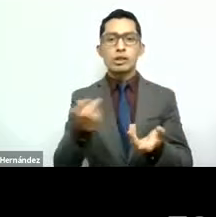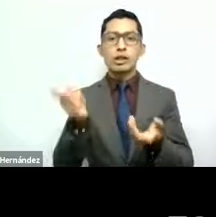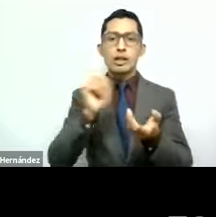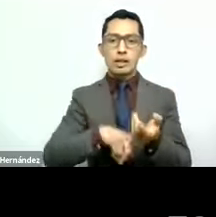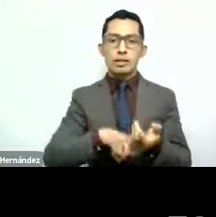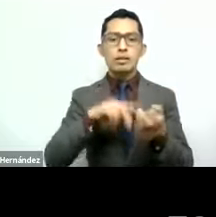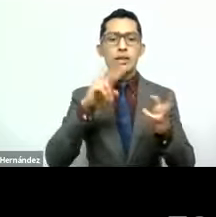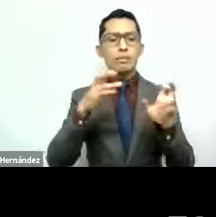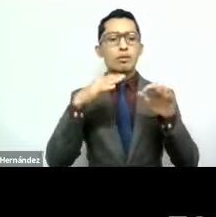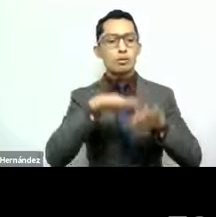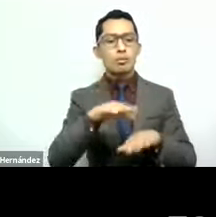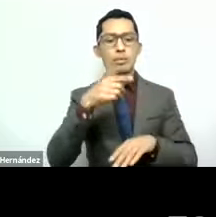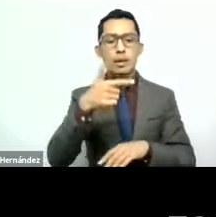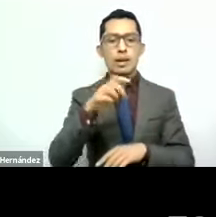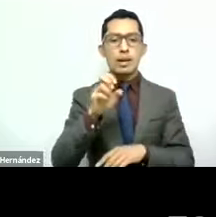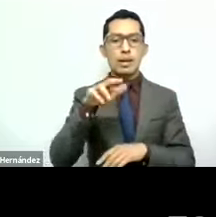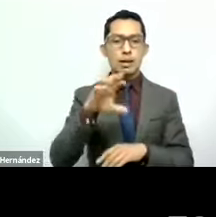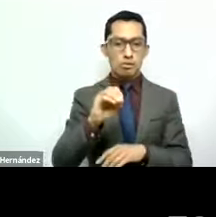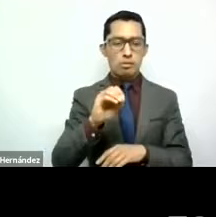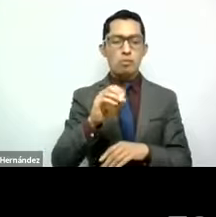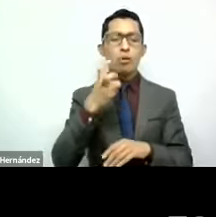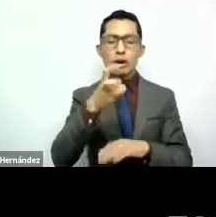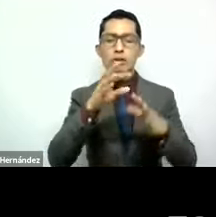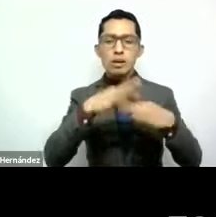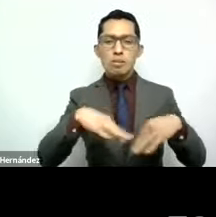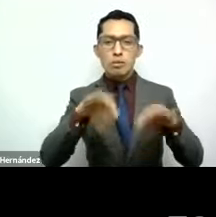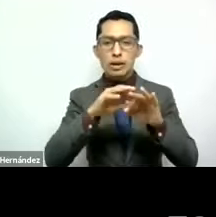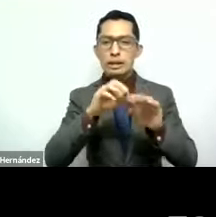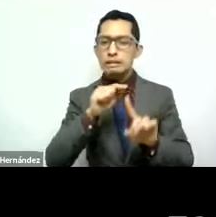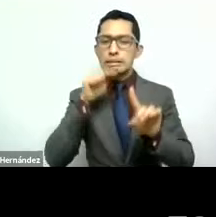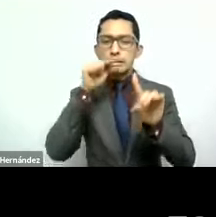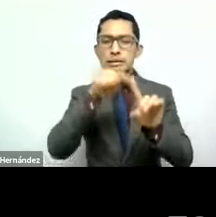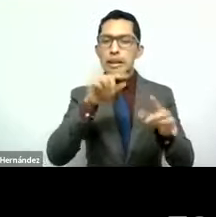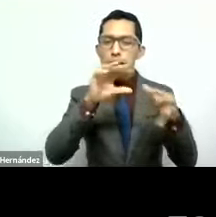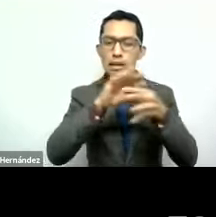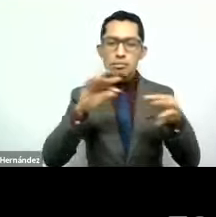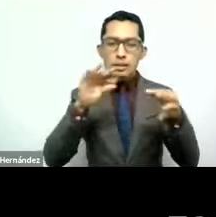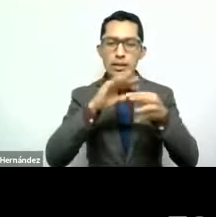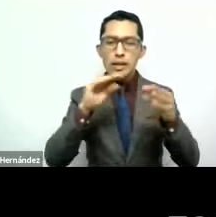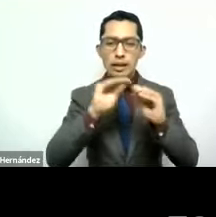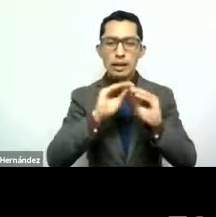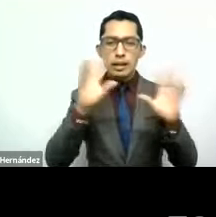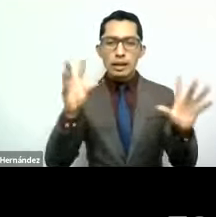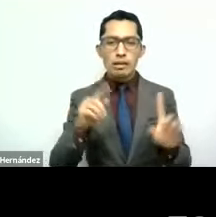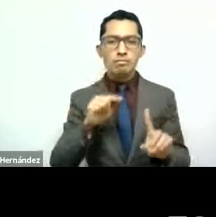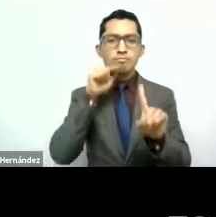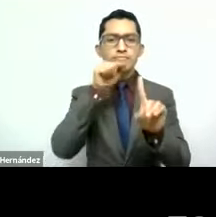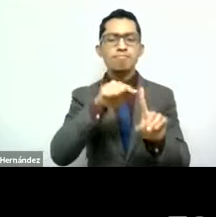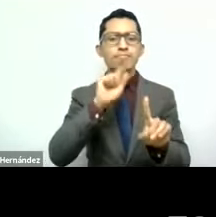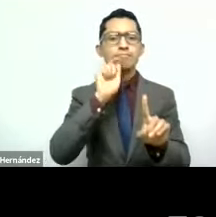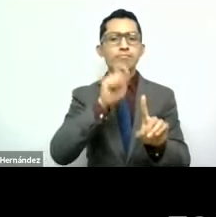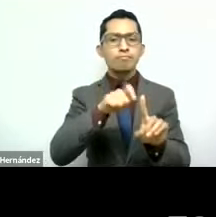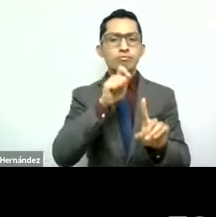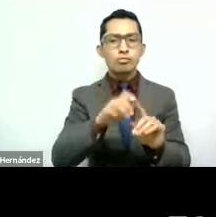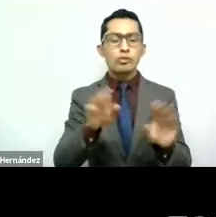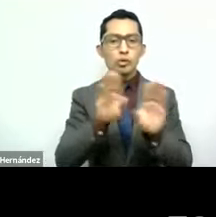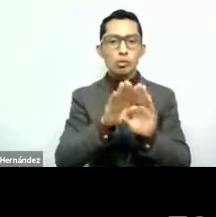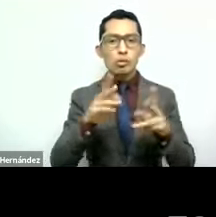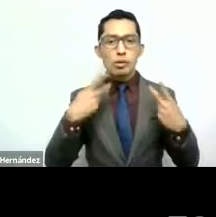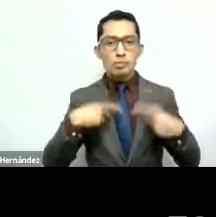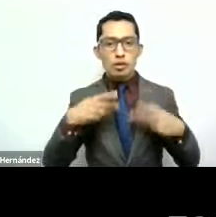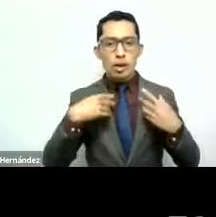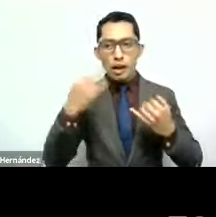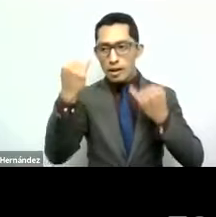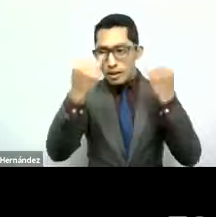de género. Por eso es que creo que es importantísimo enfatizar o por lo menos hacer alusión a la construcción social del